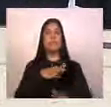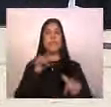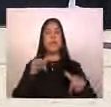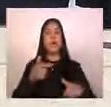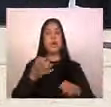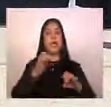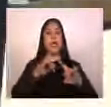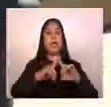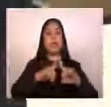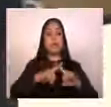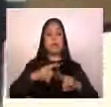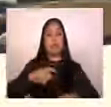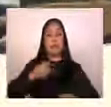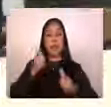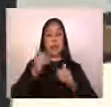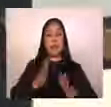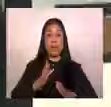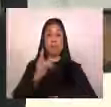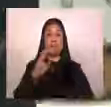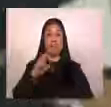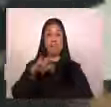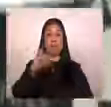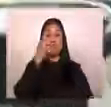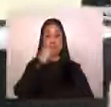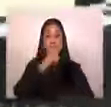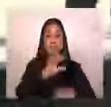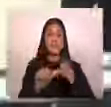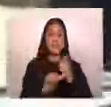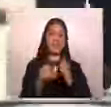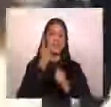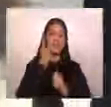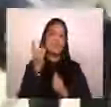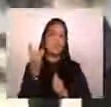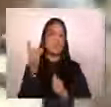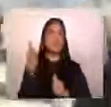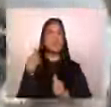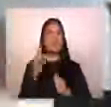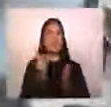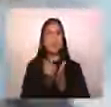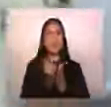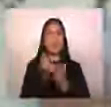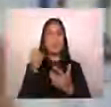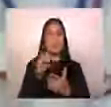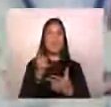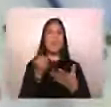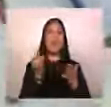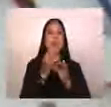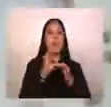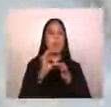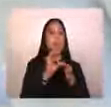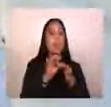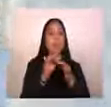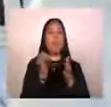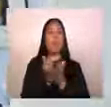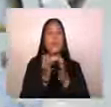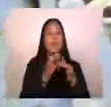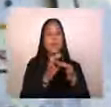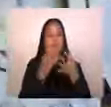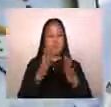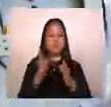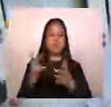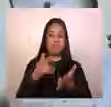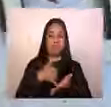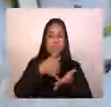a un exalumno, Denis Paredes, y la subdirectora del instituto para organizar y dirigir la banda. Ha ganado la Copa